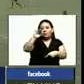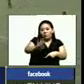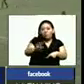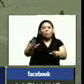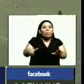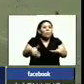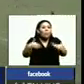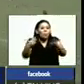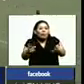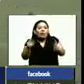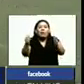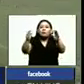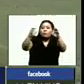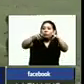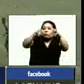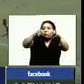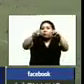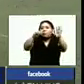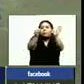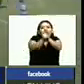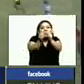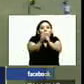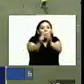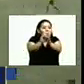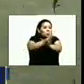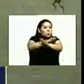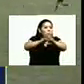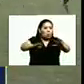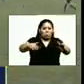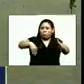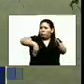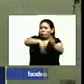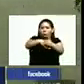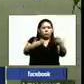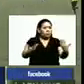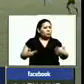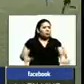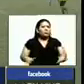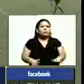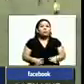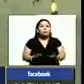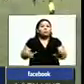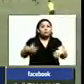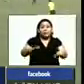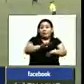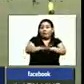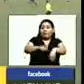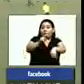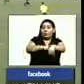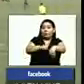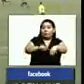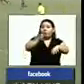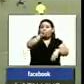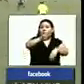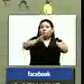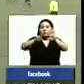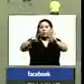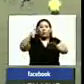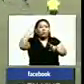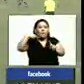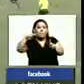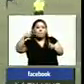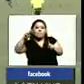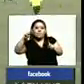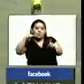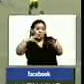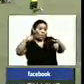amenazada por las condiciones climáticas Pero que terminó desarrollándose con normalidad Al 36, Michel Mercado sorprendió